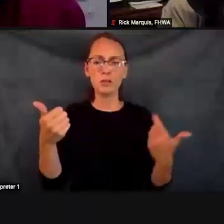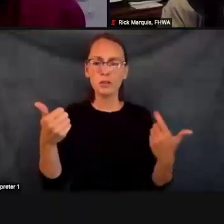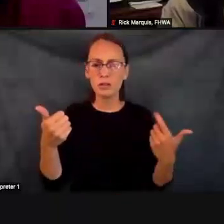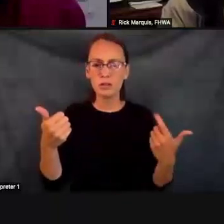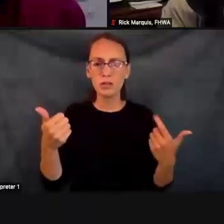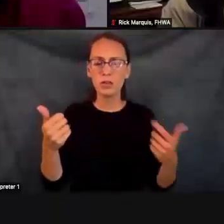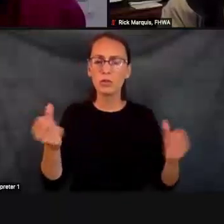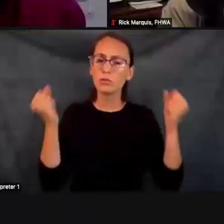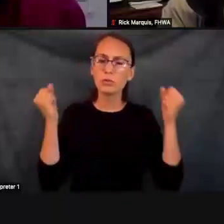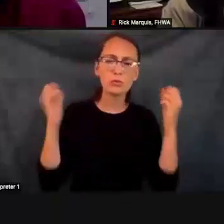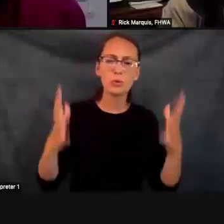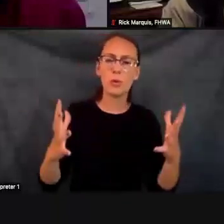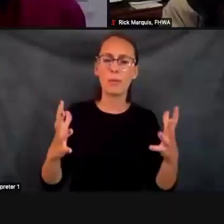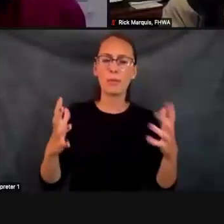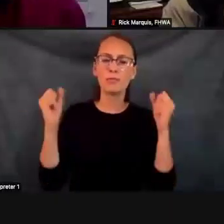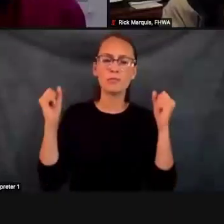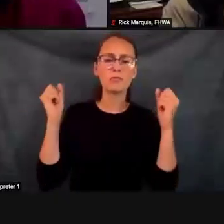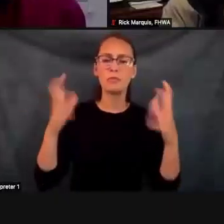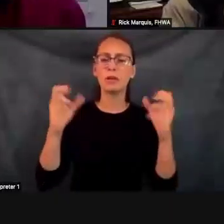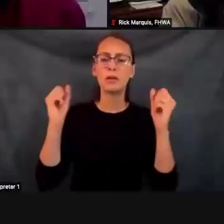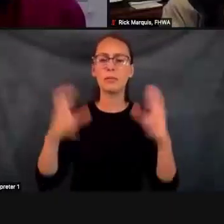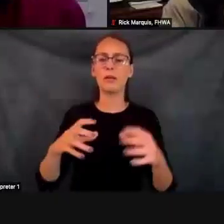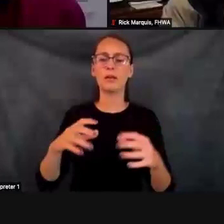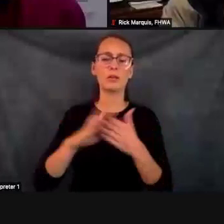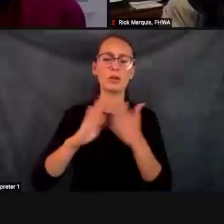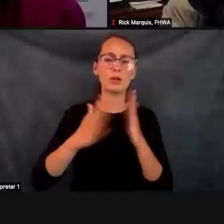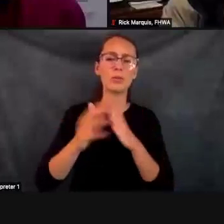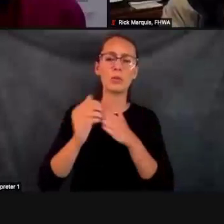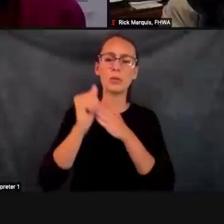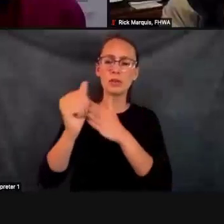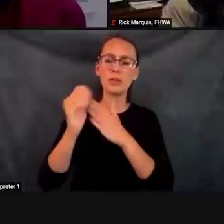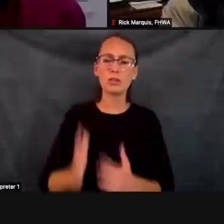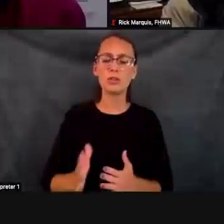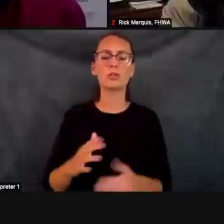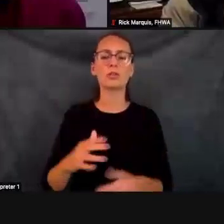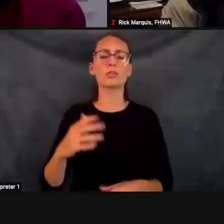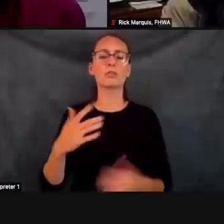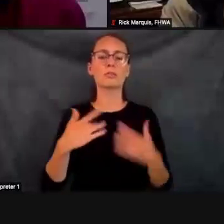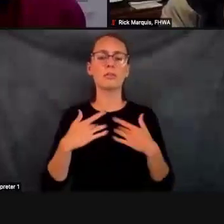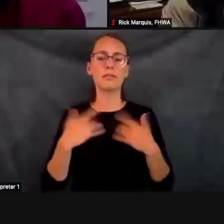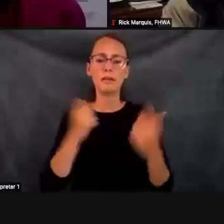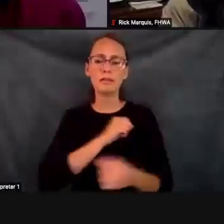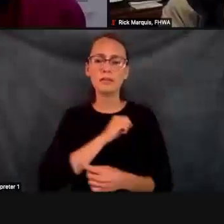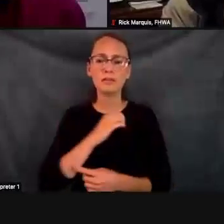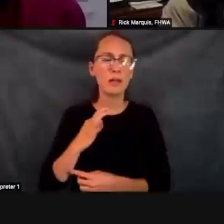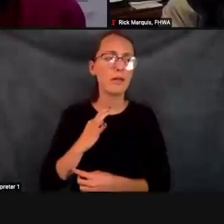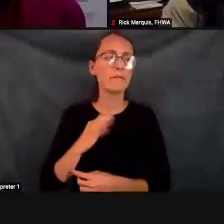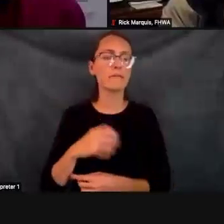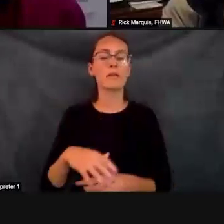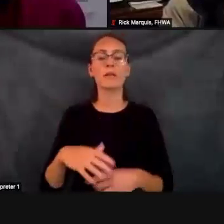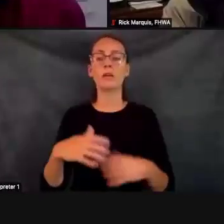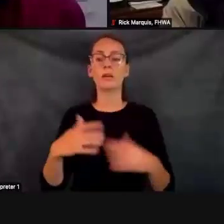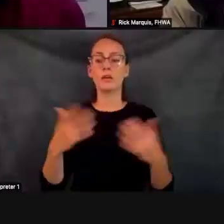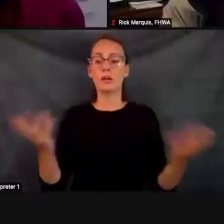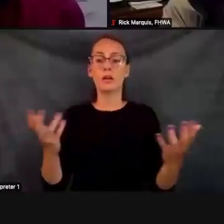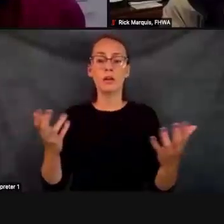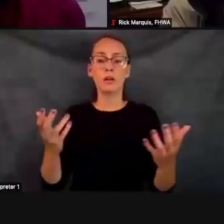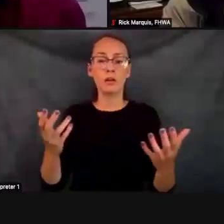Mark Frechette, el director, muchos políticos, líderes comunitarios. Y